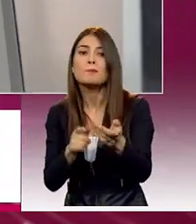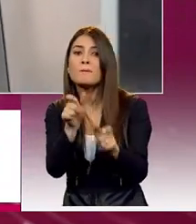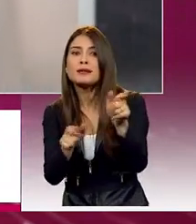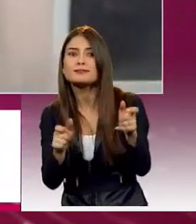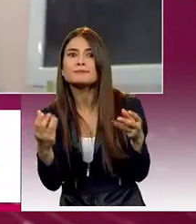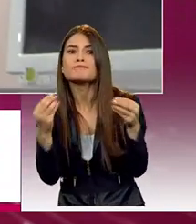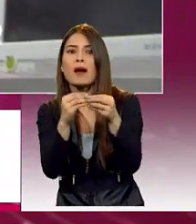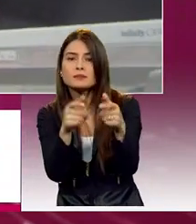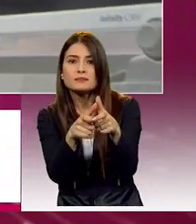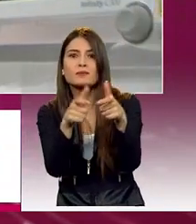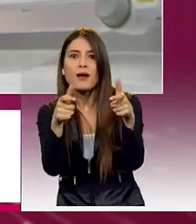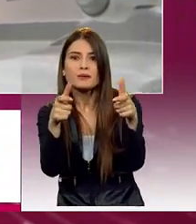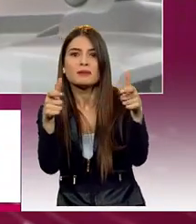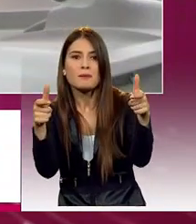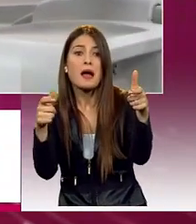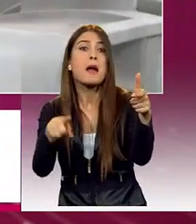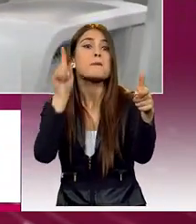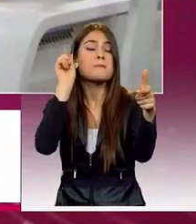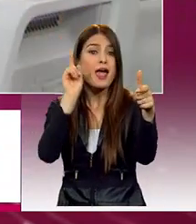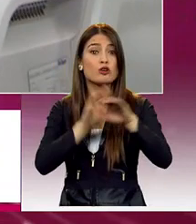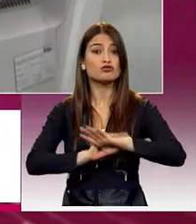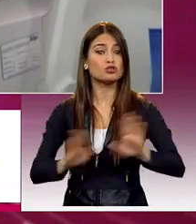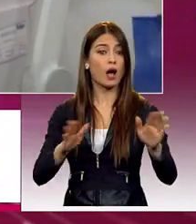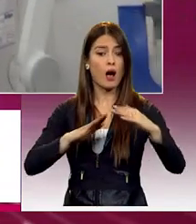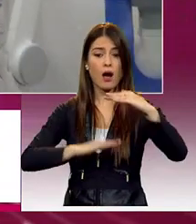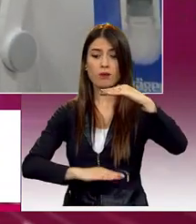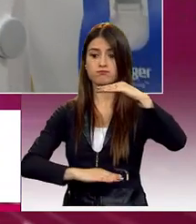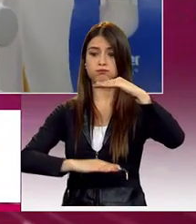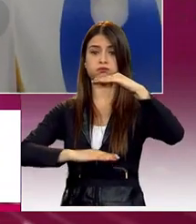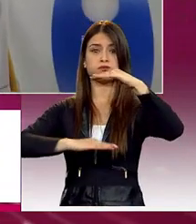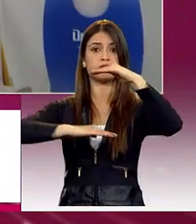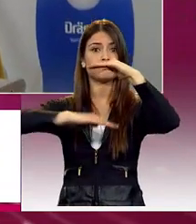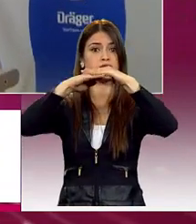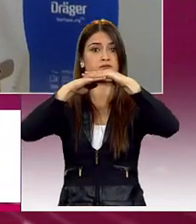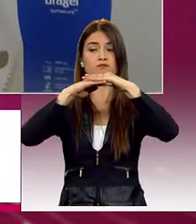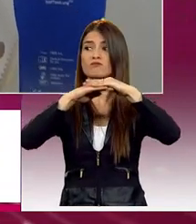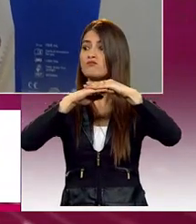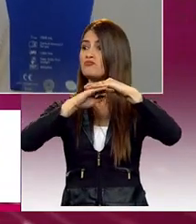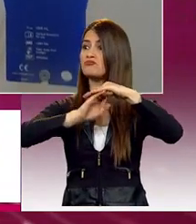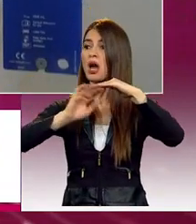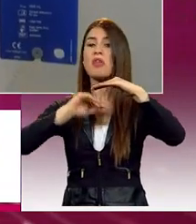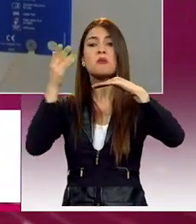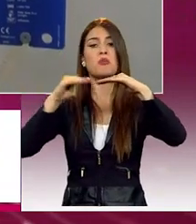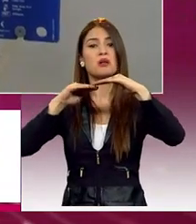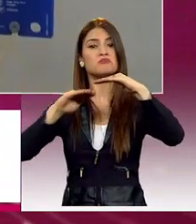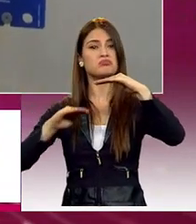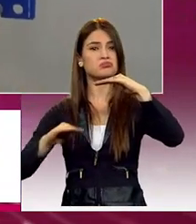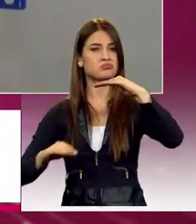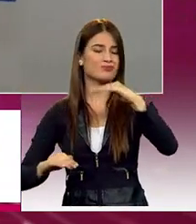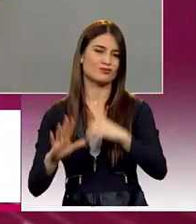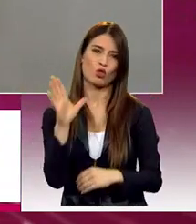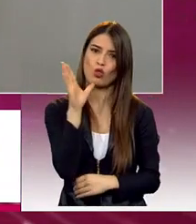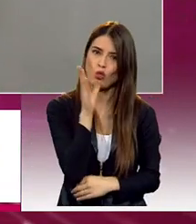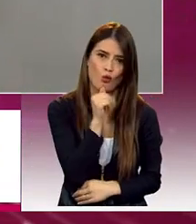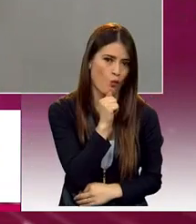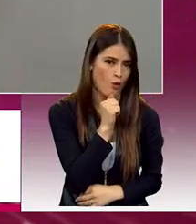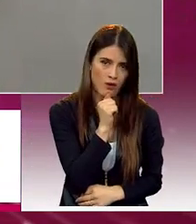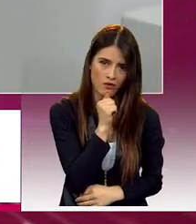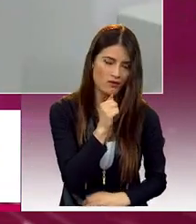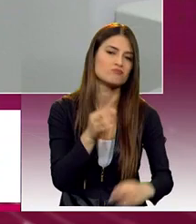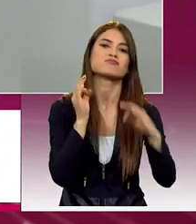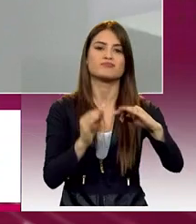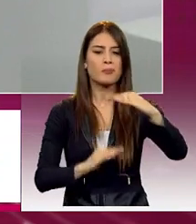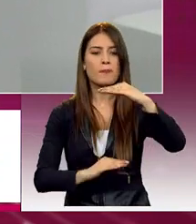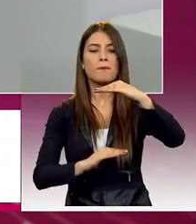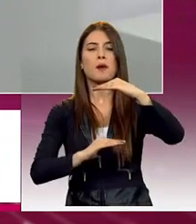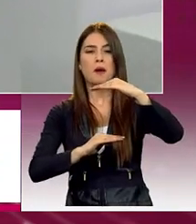de simulación. Pensar que en este momento el nivel de infestación en Bogotá o en Colombia empezó a bajar no es una idea que